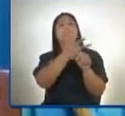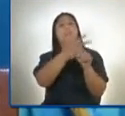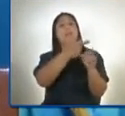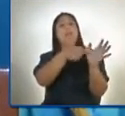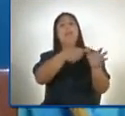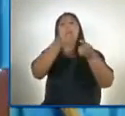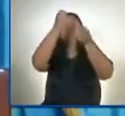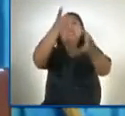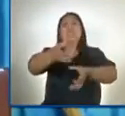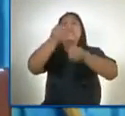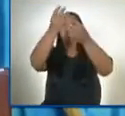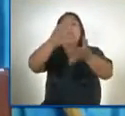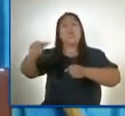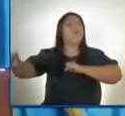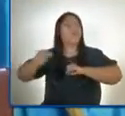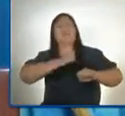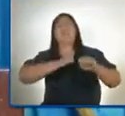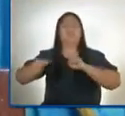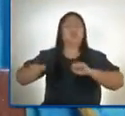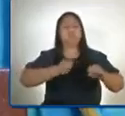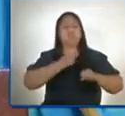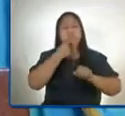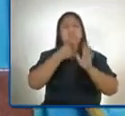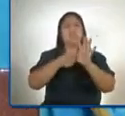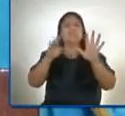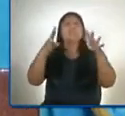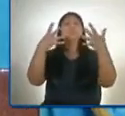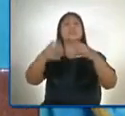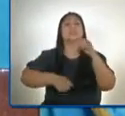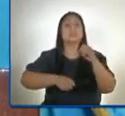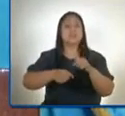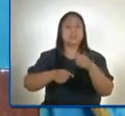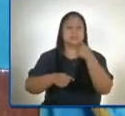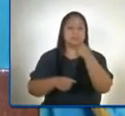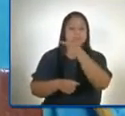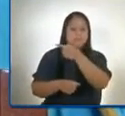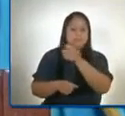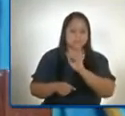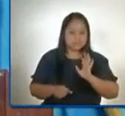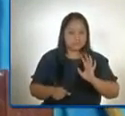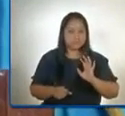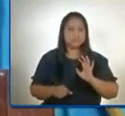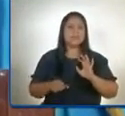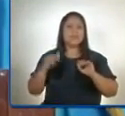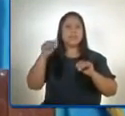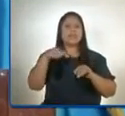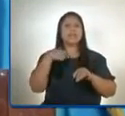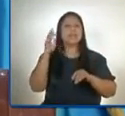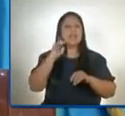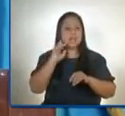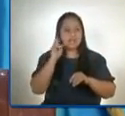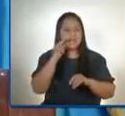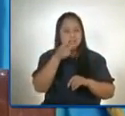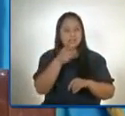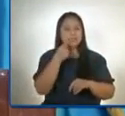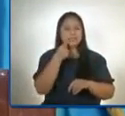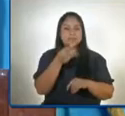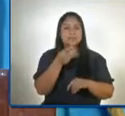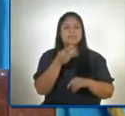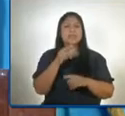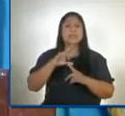un gran terremoto que se va a presentar el 19 de septiembre, según lo que indica ese audio. Tanto